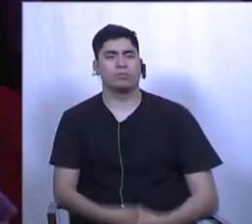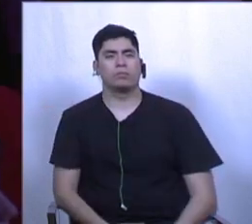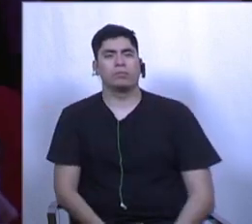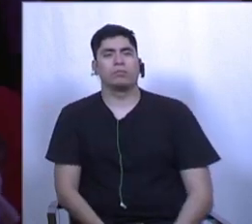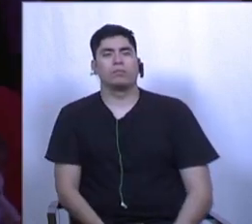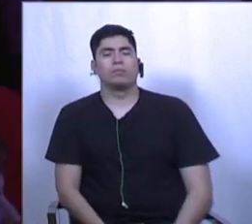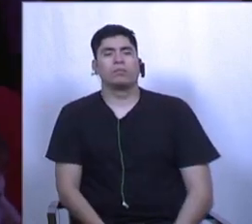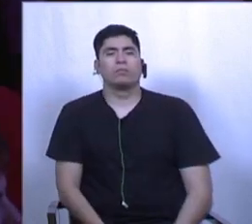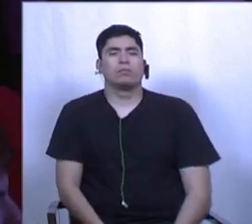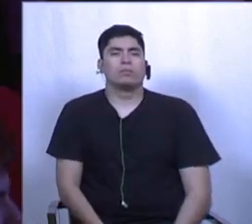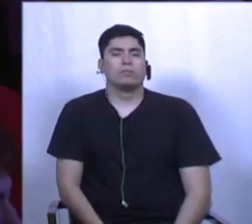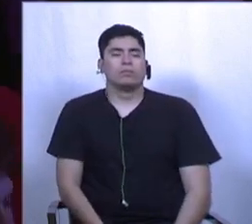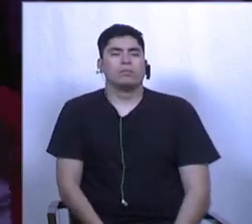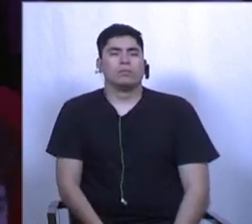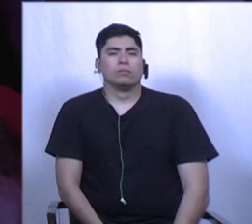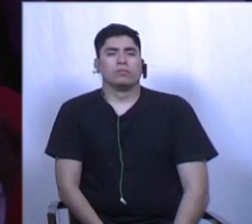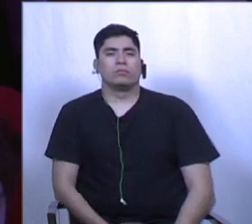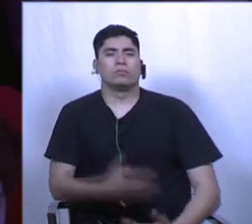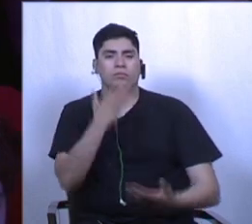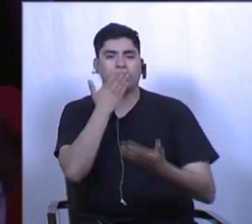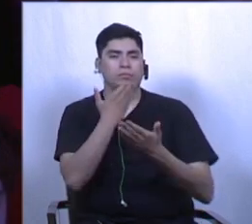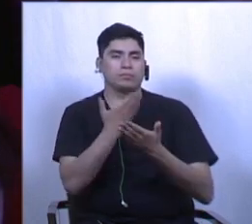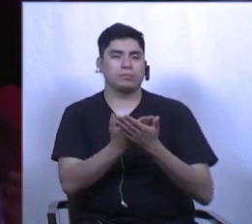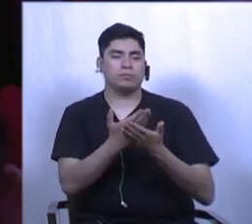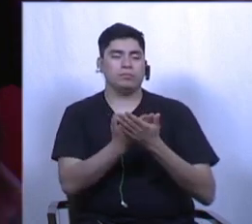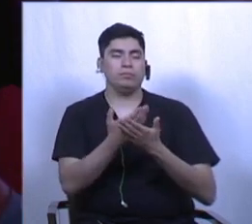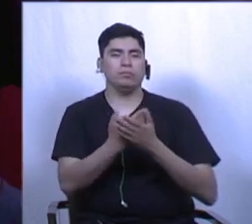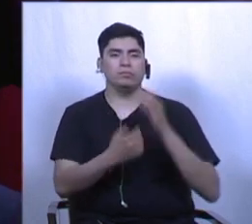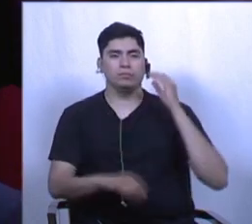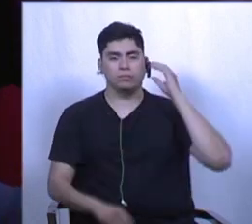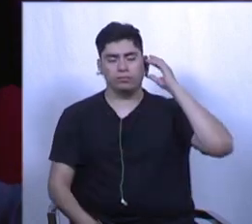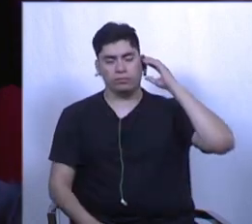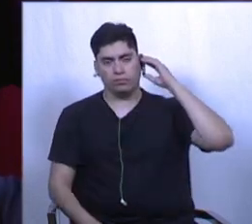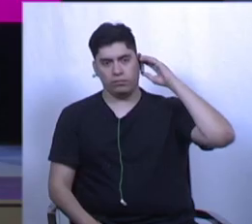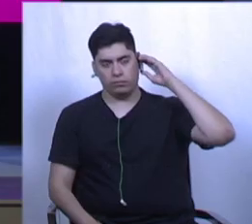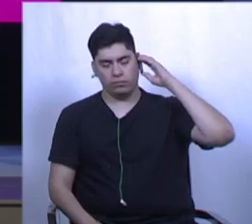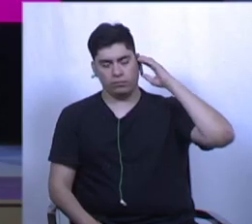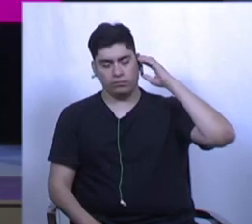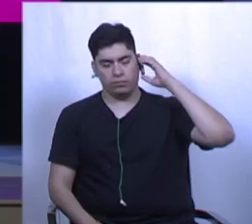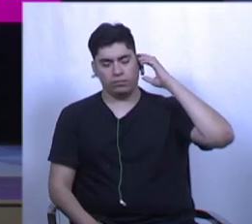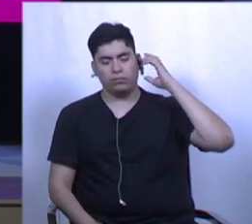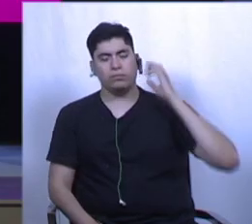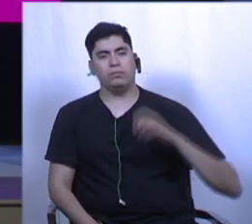ejemplo, cuando existe desagües o